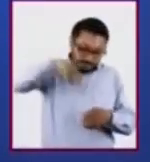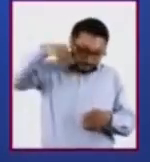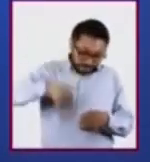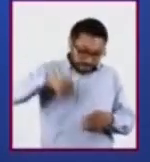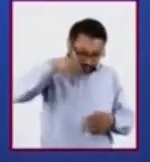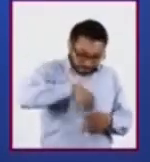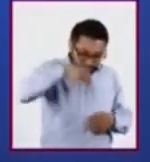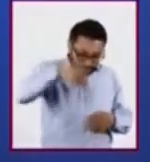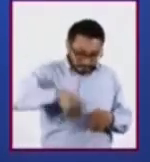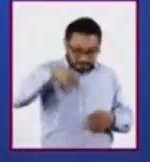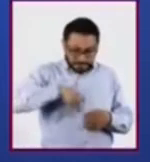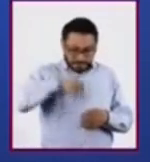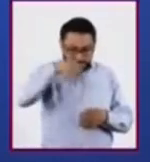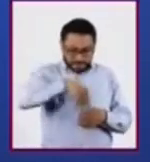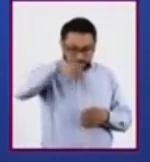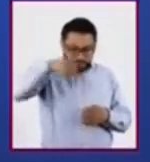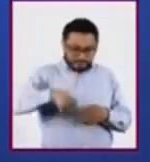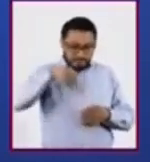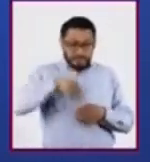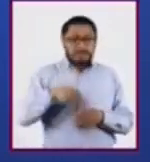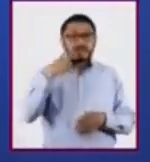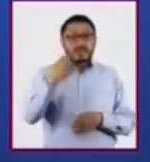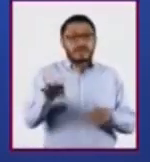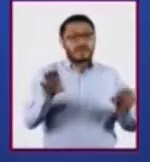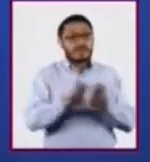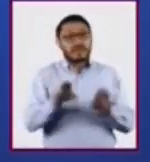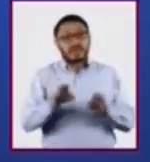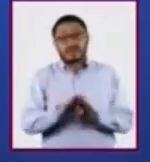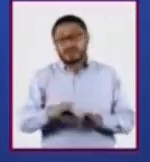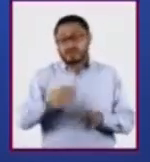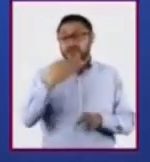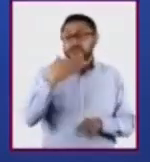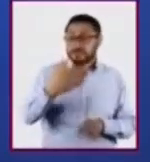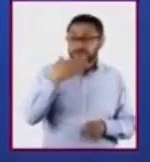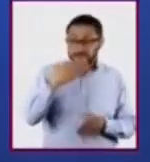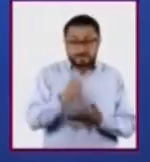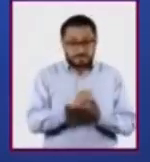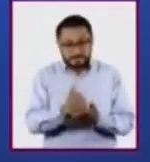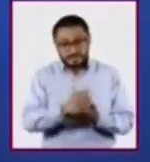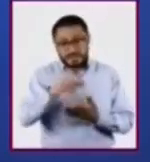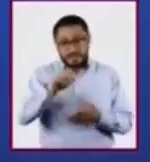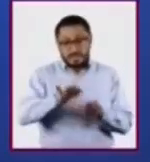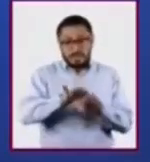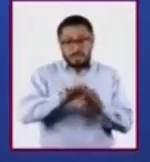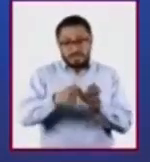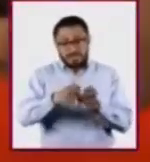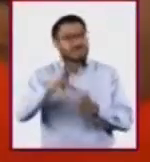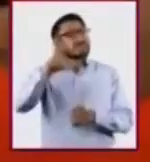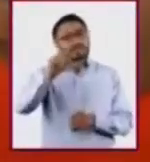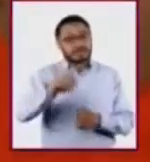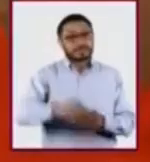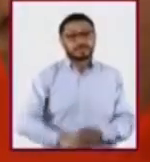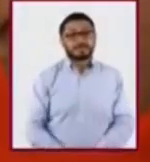vaya compactando de tal manera de que empiece a agarrar cuerpo nuestra botella y no se doble tan fácil.